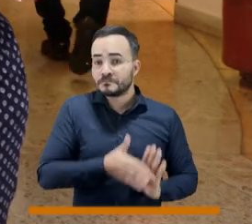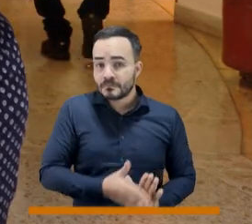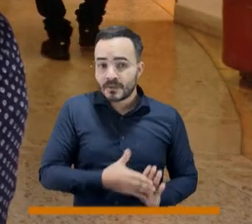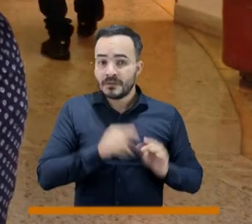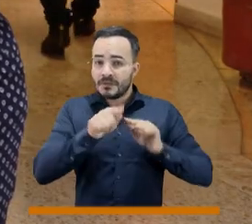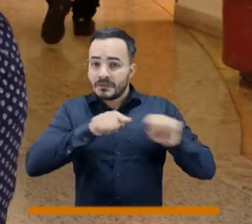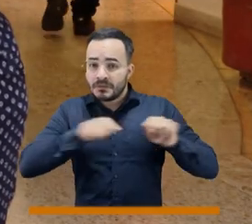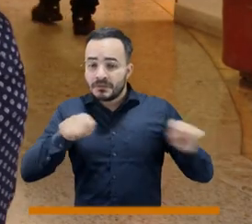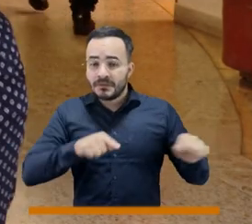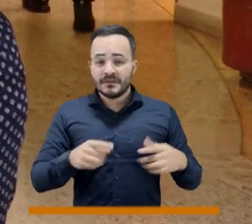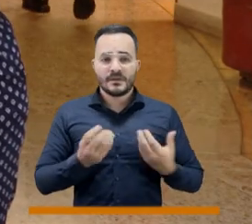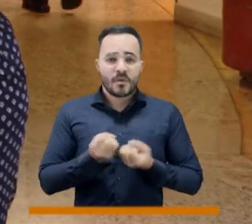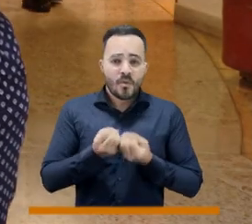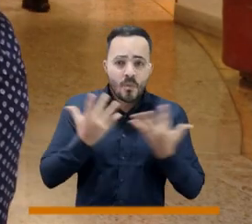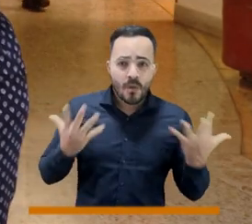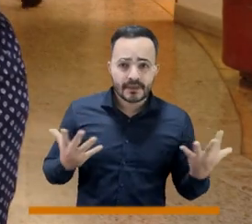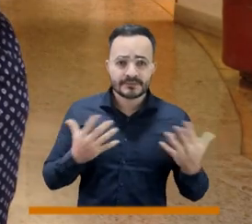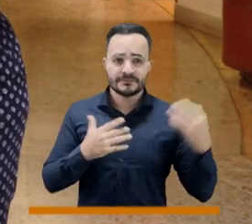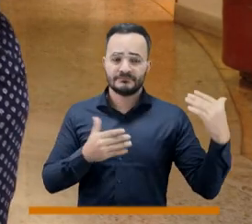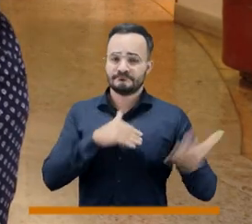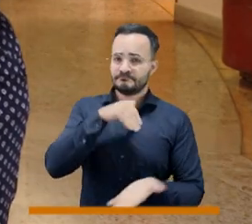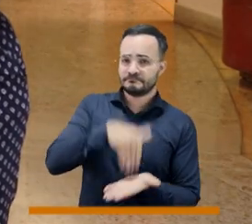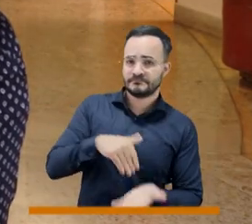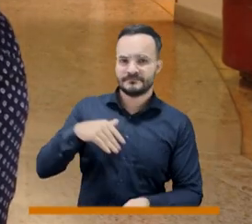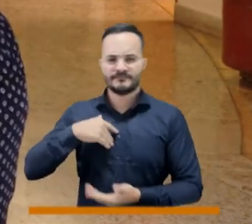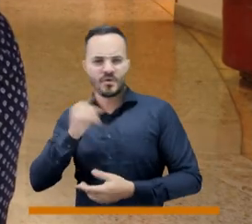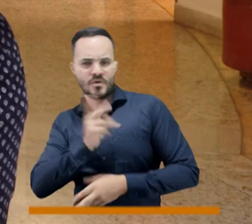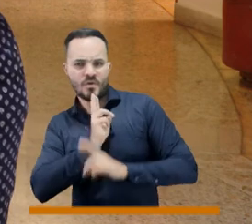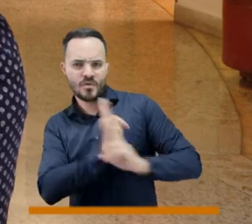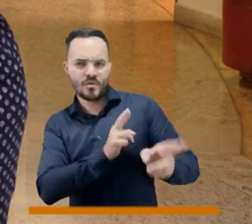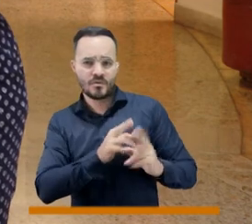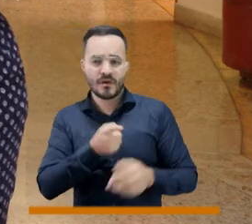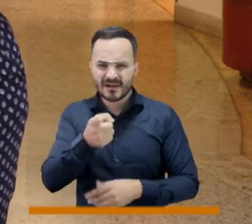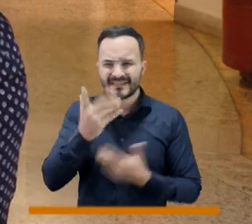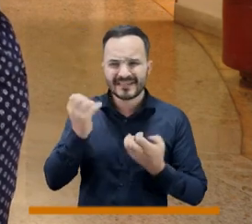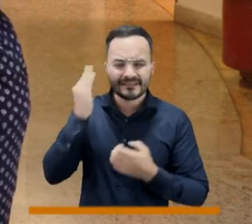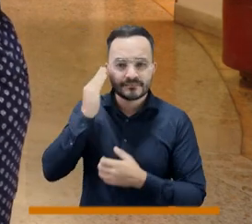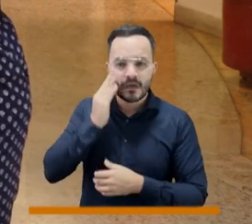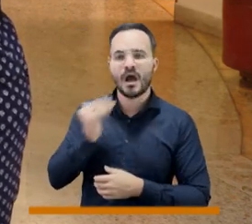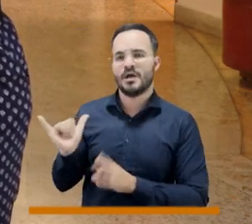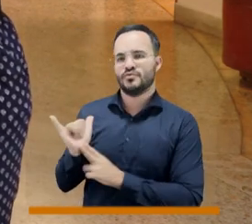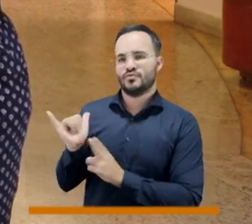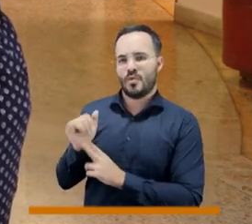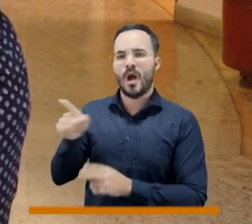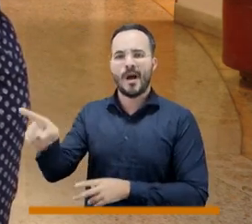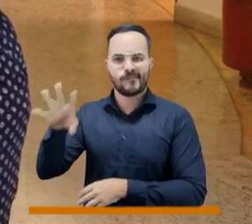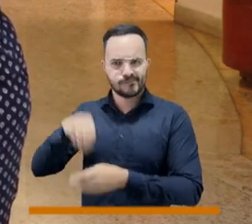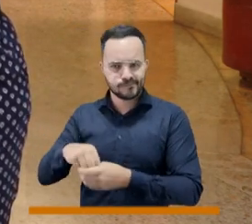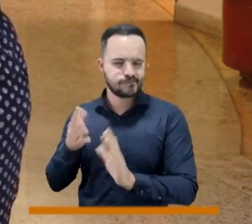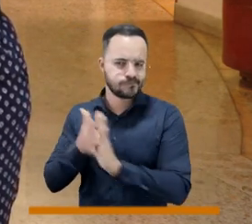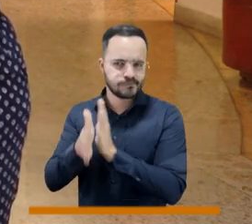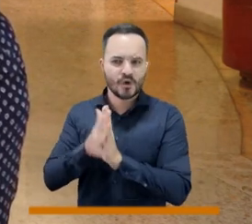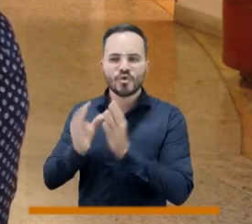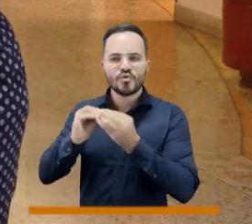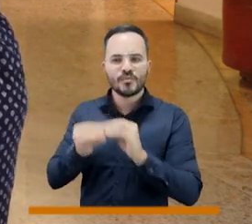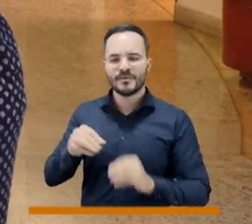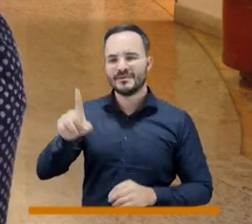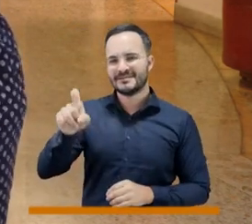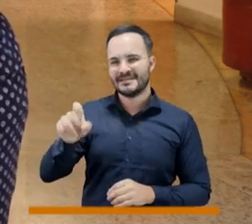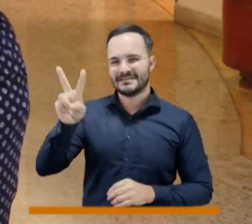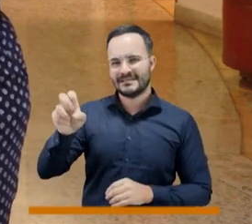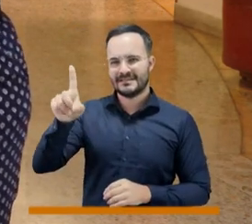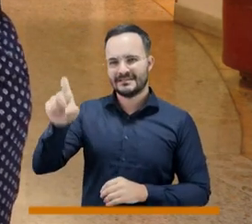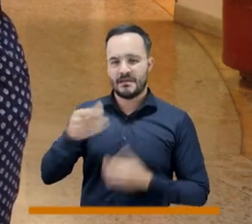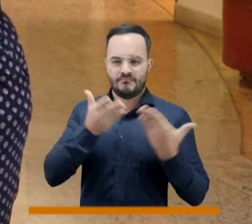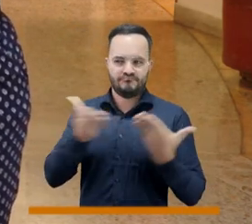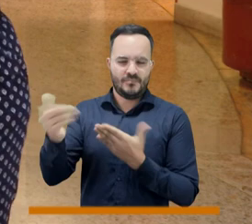La totalidad de los argumentos y el detalle de las cifras de un lado y del otro se puede consultar en nuestro canal de YouTube. Busquen la